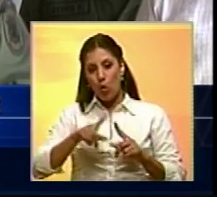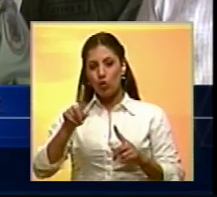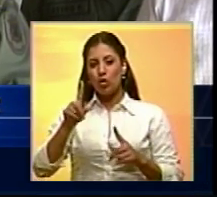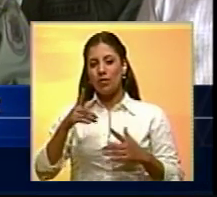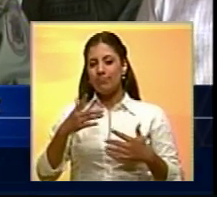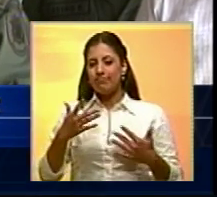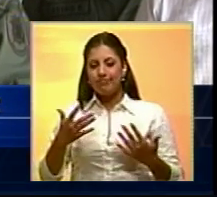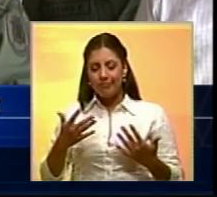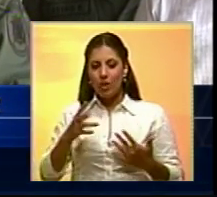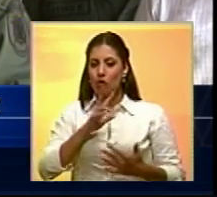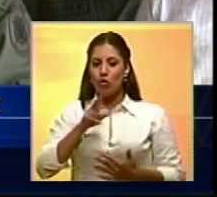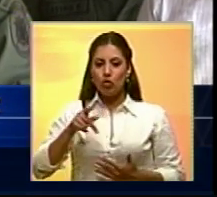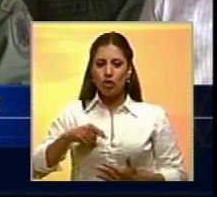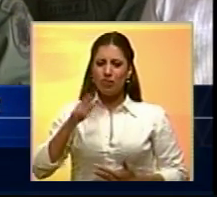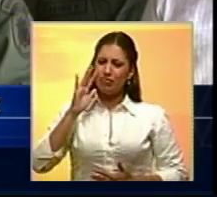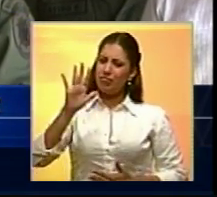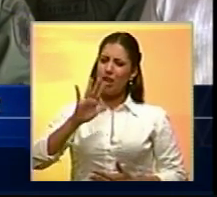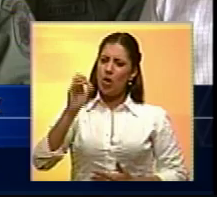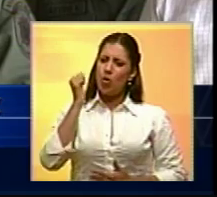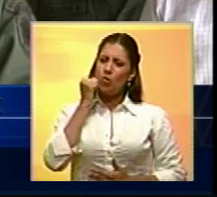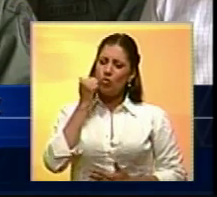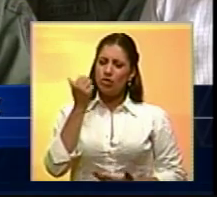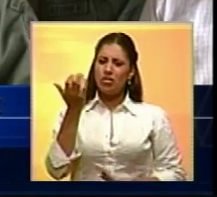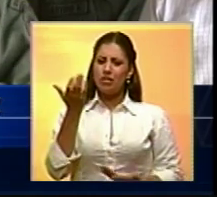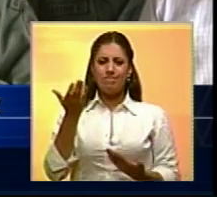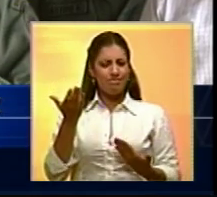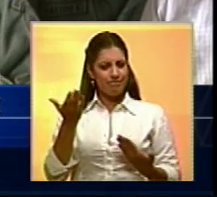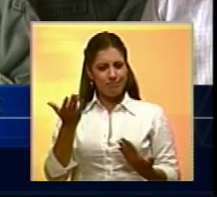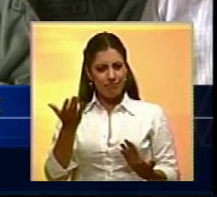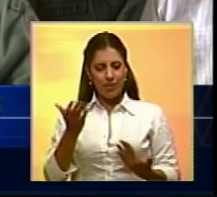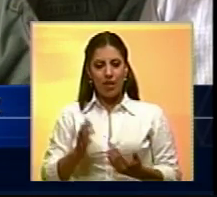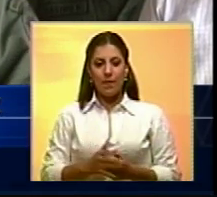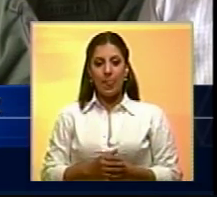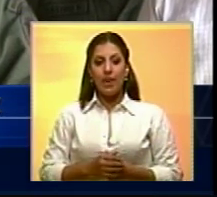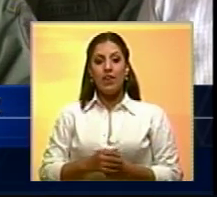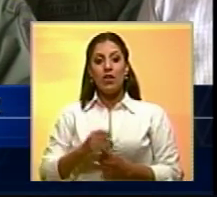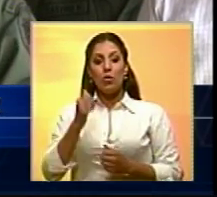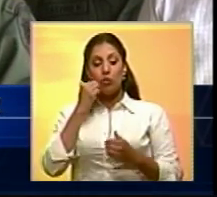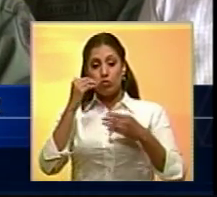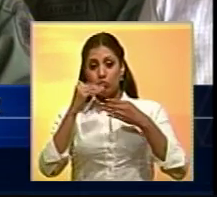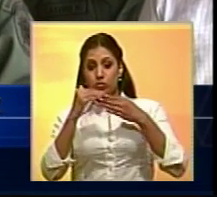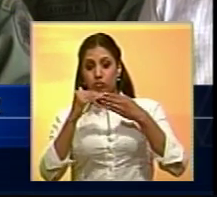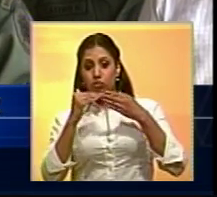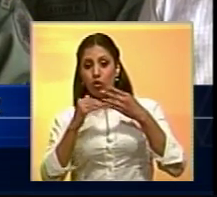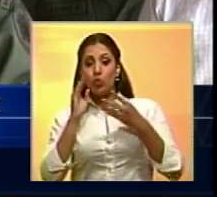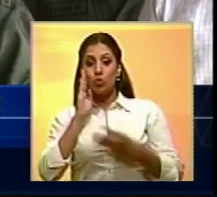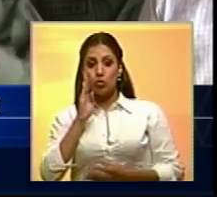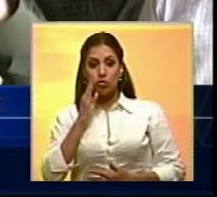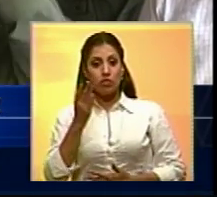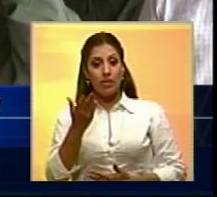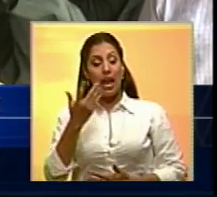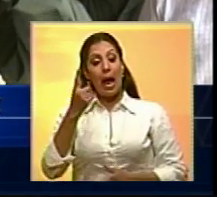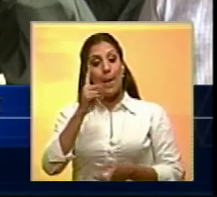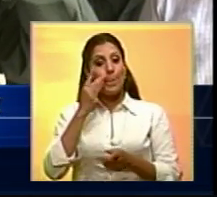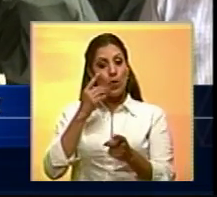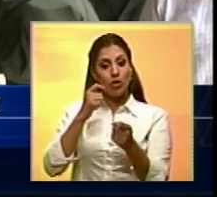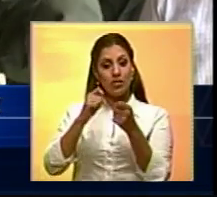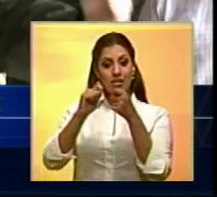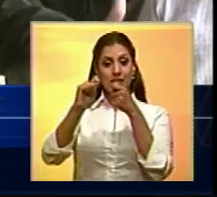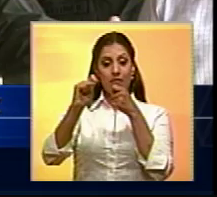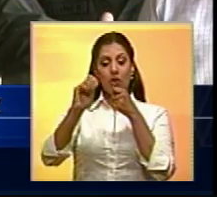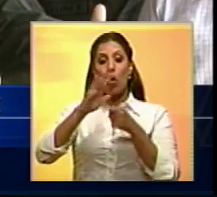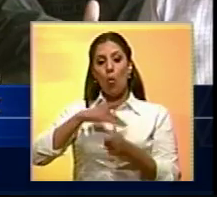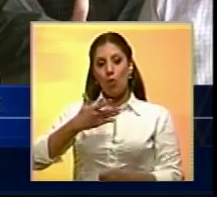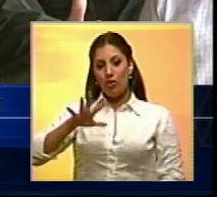que nos parece perverso, que es el condicionamiento, es decir, que para vender o para